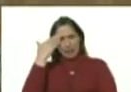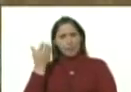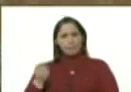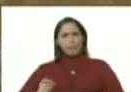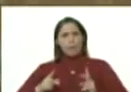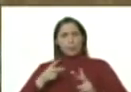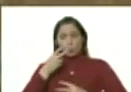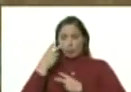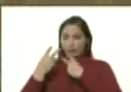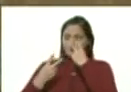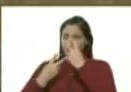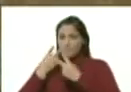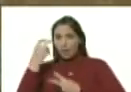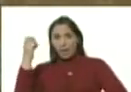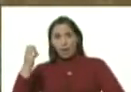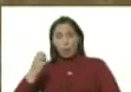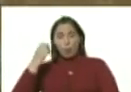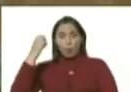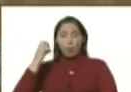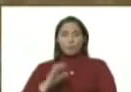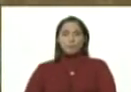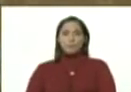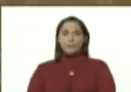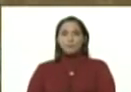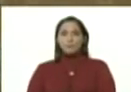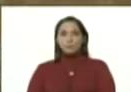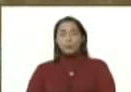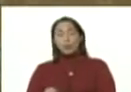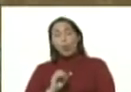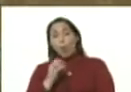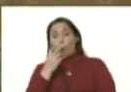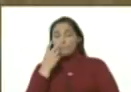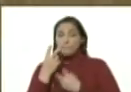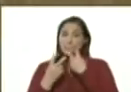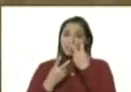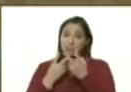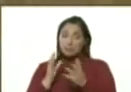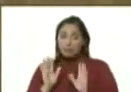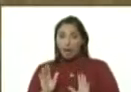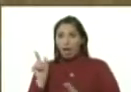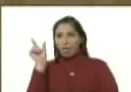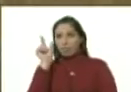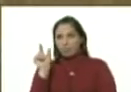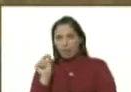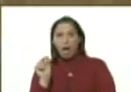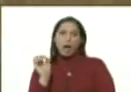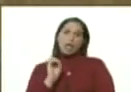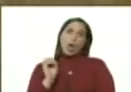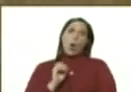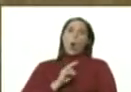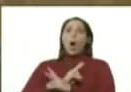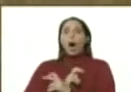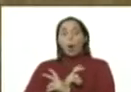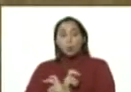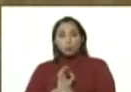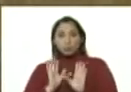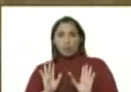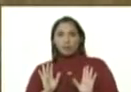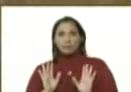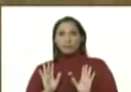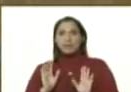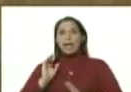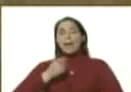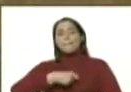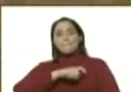de visitar Europa, de visitar Italia, de visitar Austria,